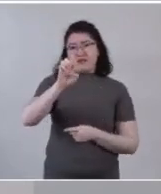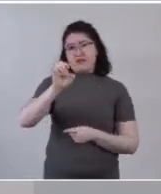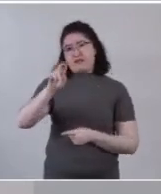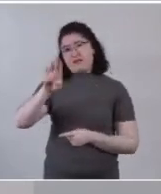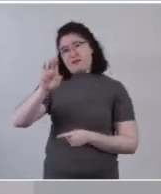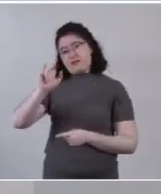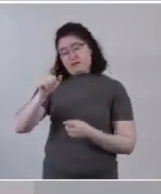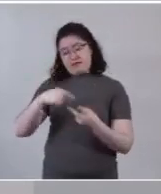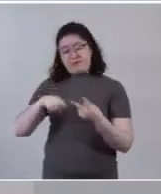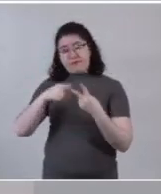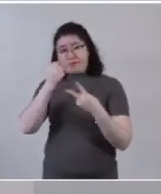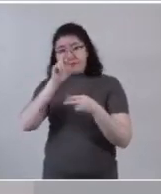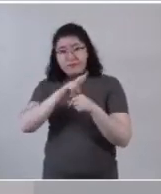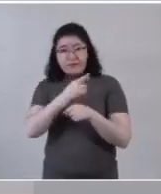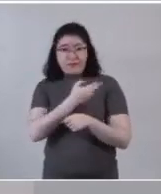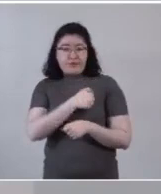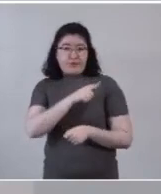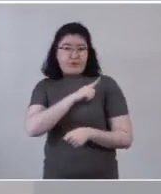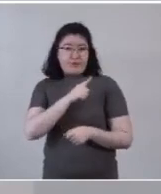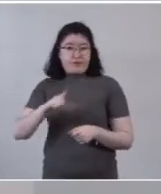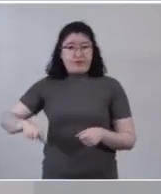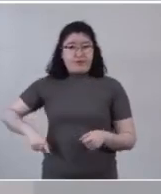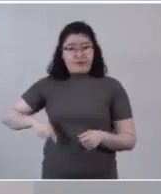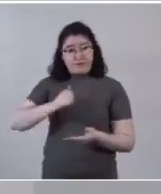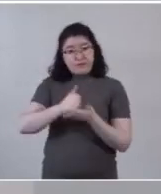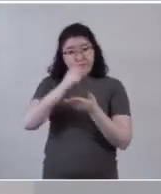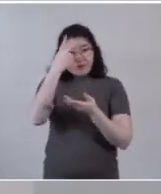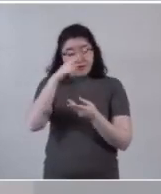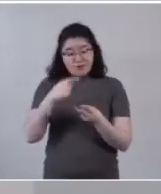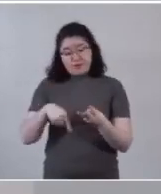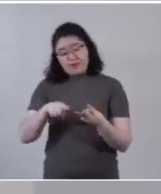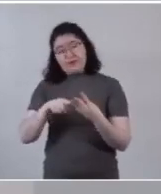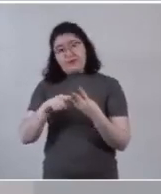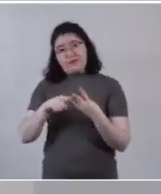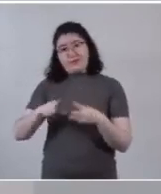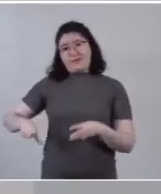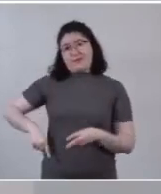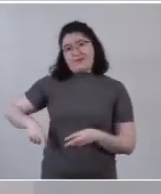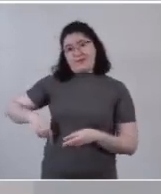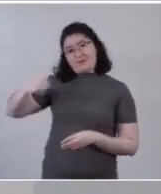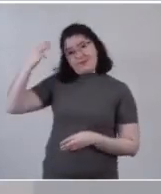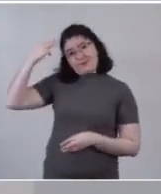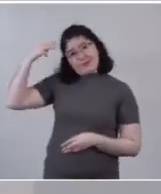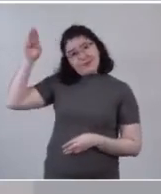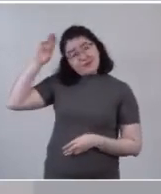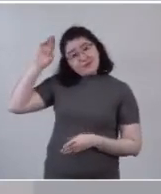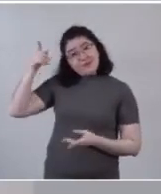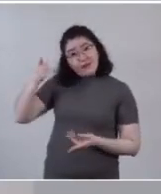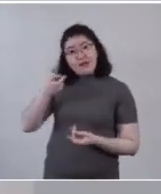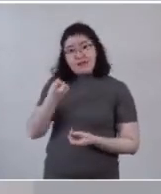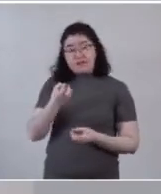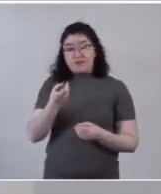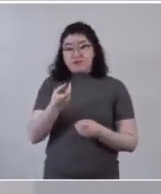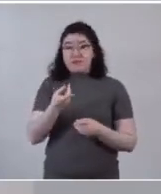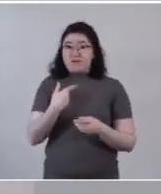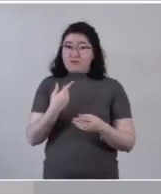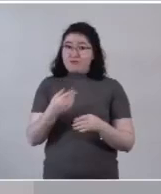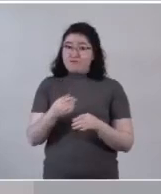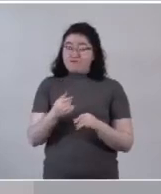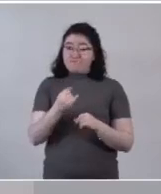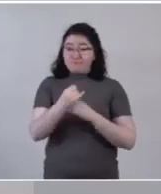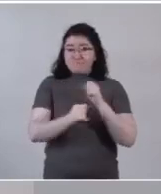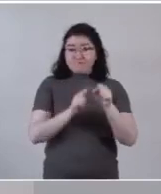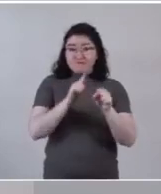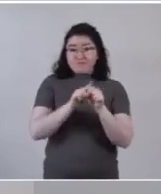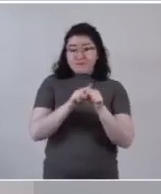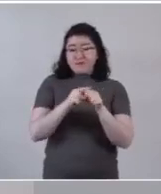del Gobierno de la Ciudad de México y el gobierno cubano. Entonces, es parte de esta colaboración internacional